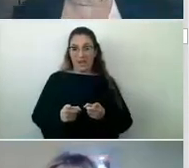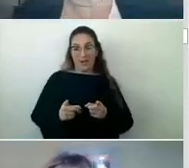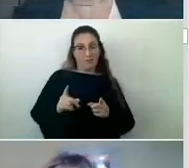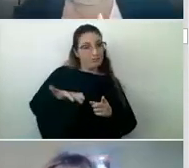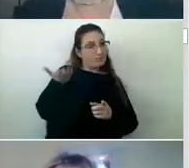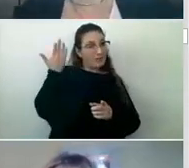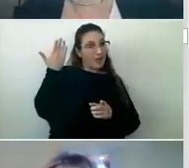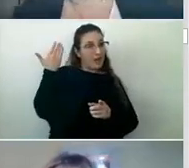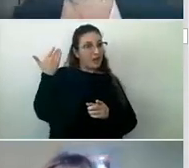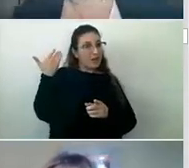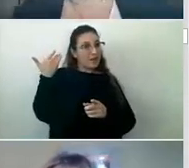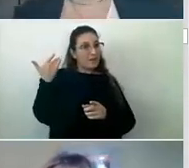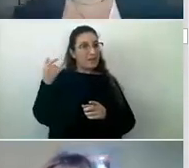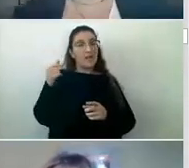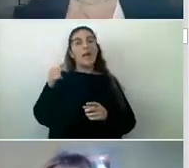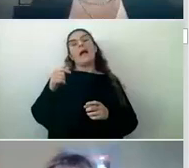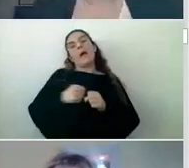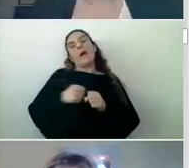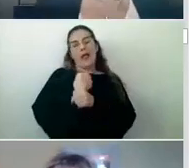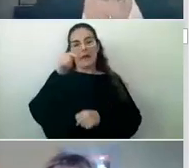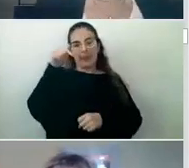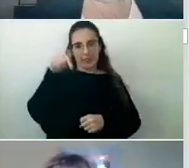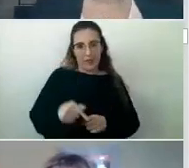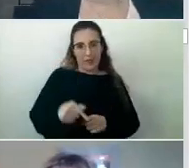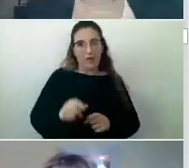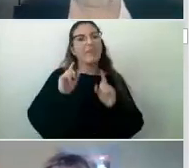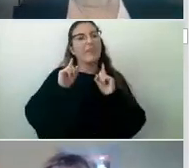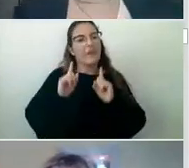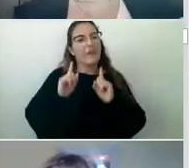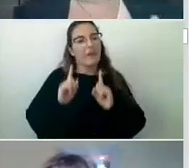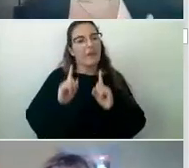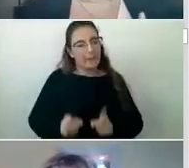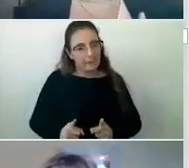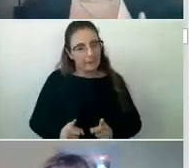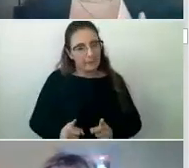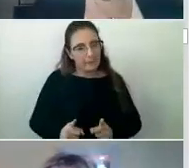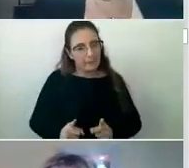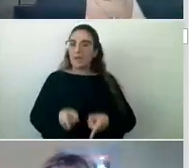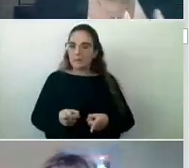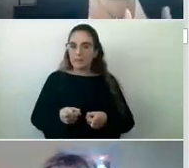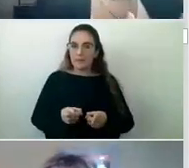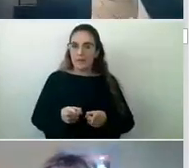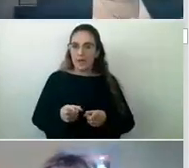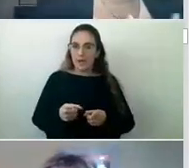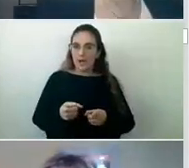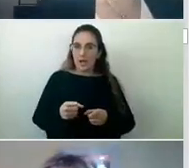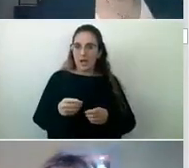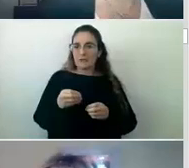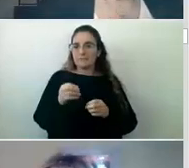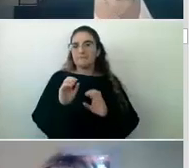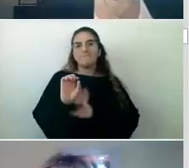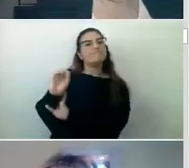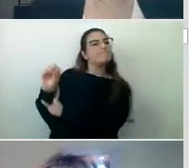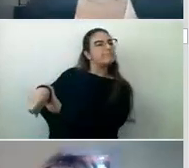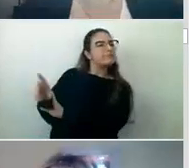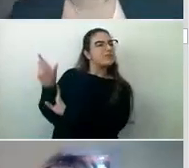está trabajando para que no lo sean las personas con discapacidad, pero las mujeres también estuvimos mucho tiempo sin estar consideradas y